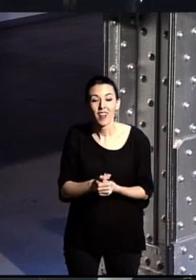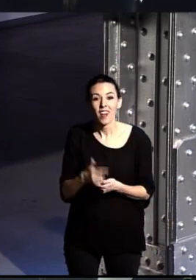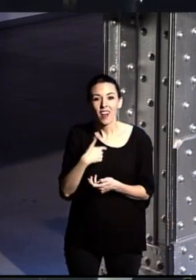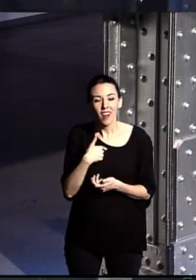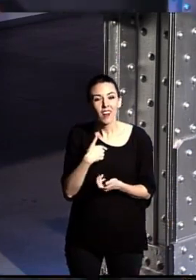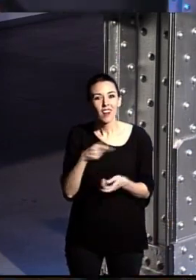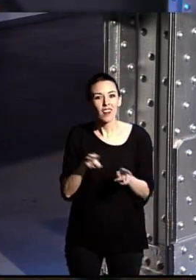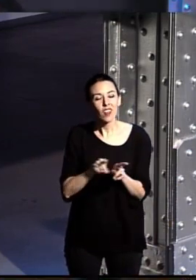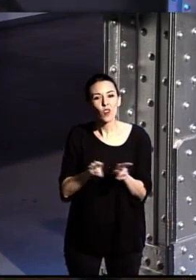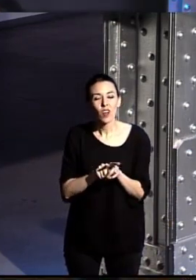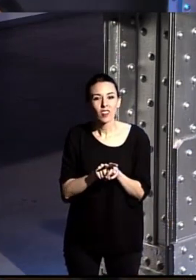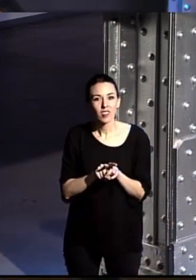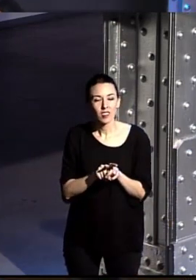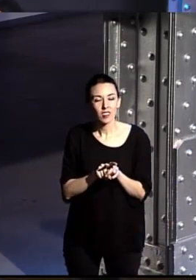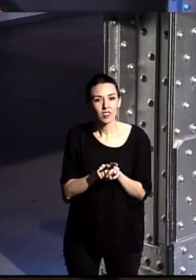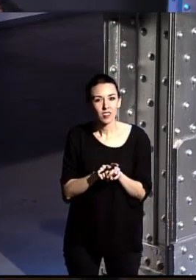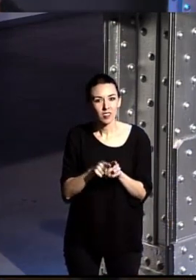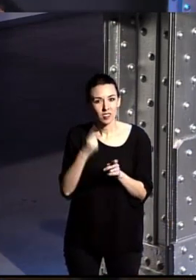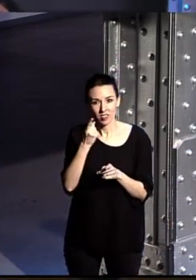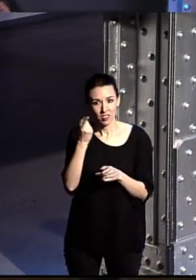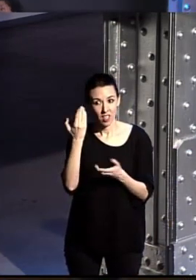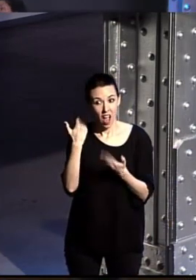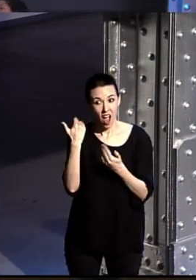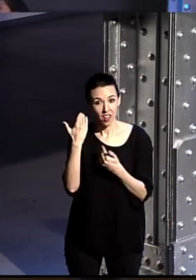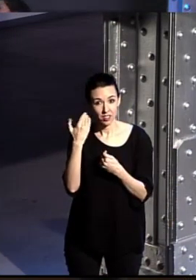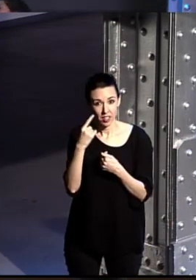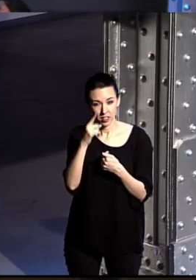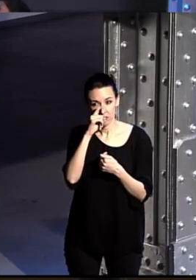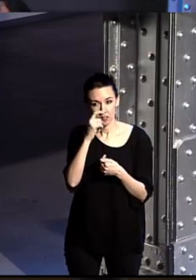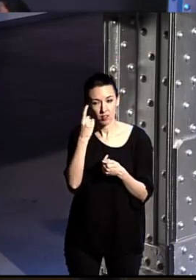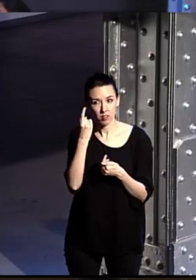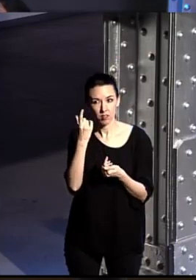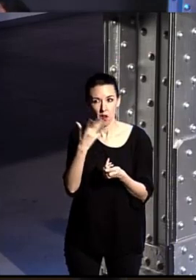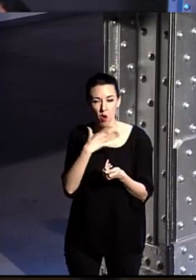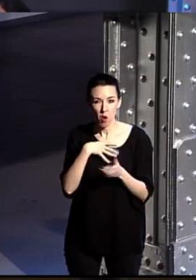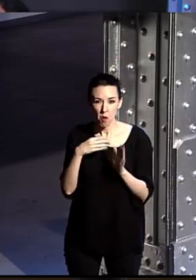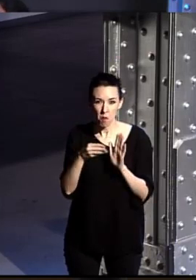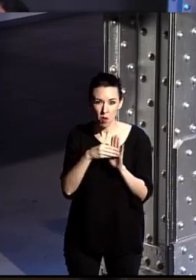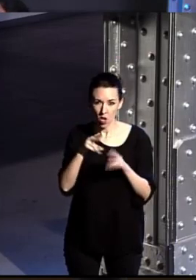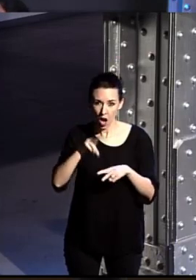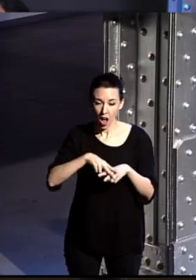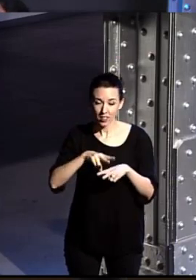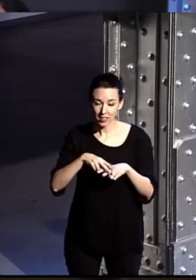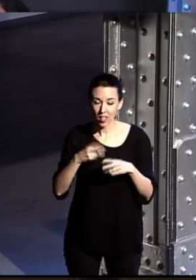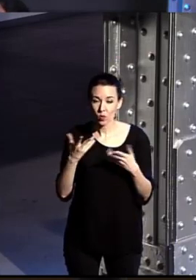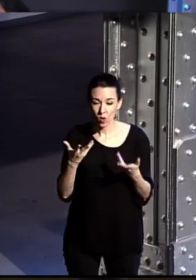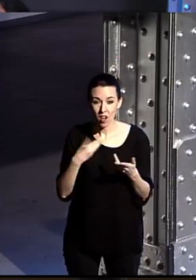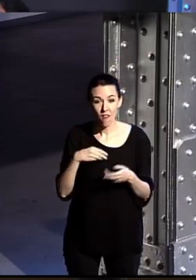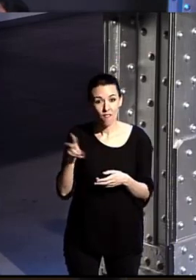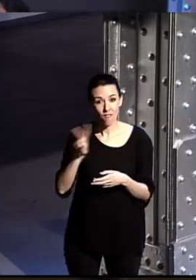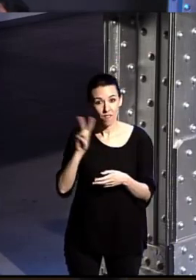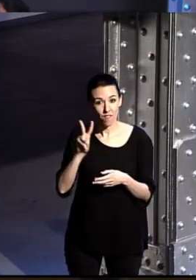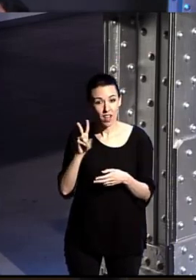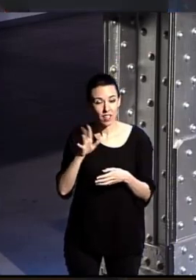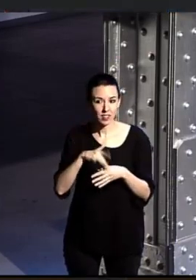que es un apunte que se había quedado antes y que podría pertenecer a los hashtags, que es que Verne es